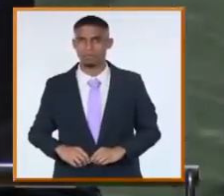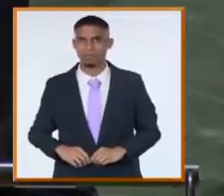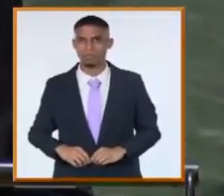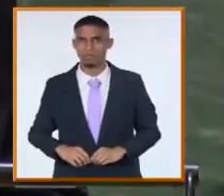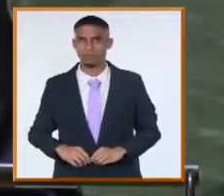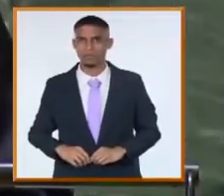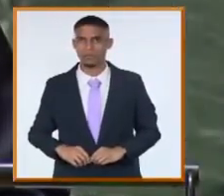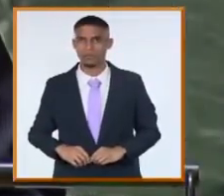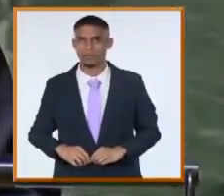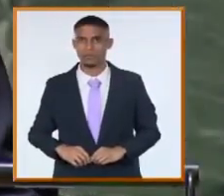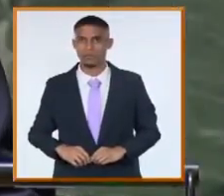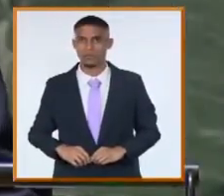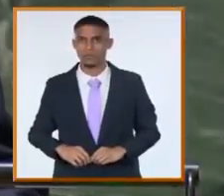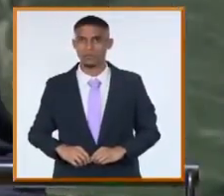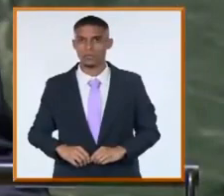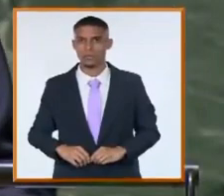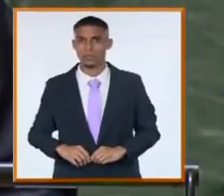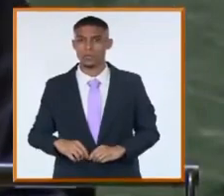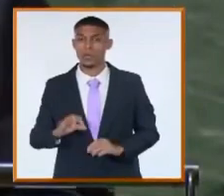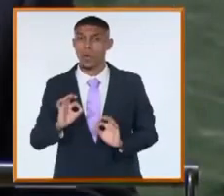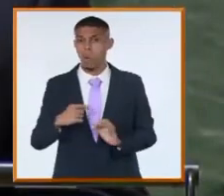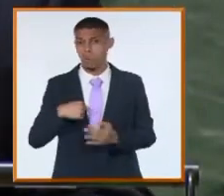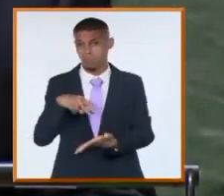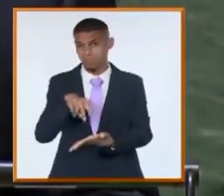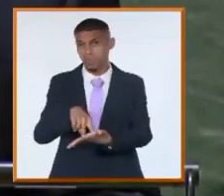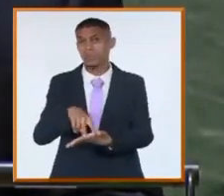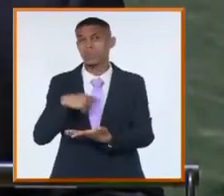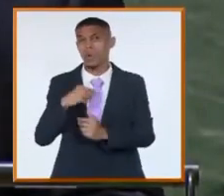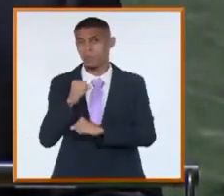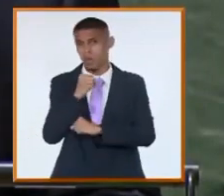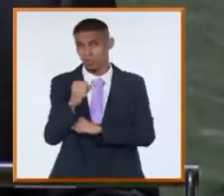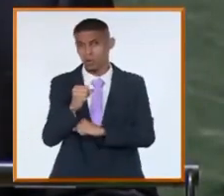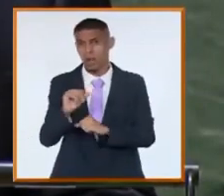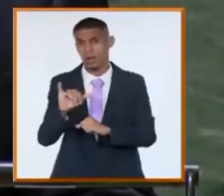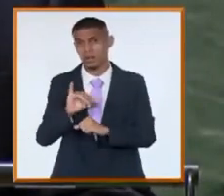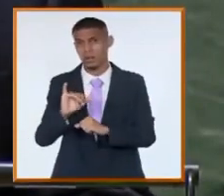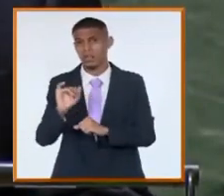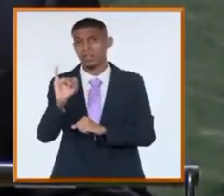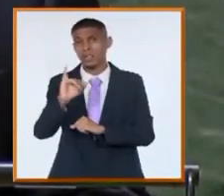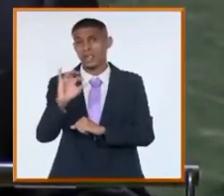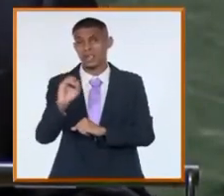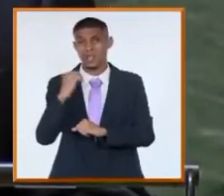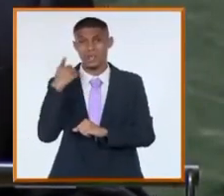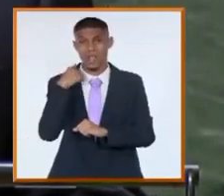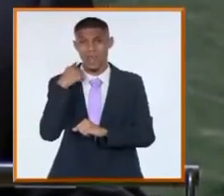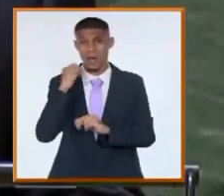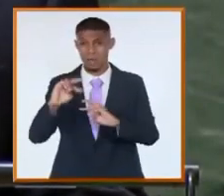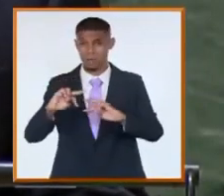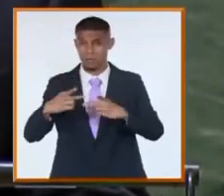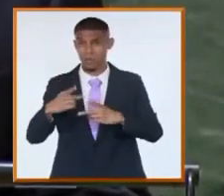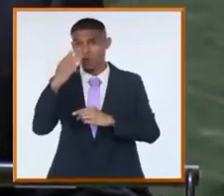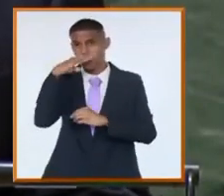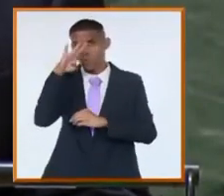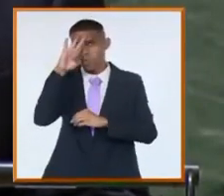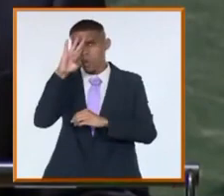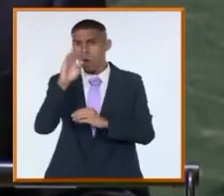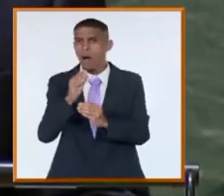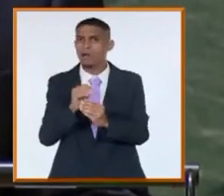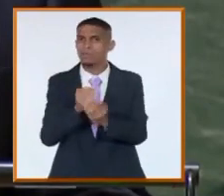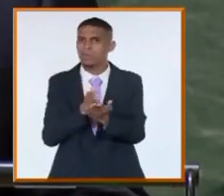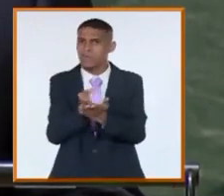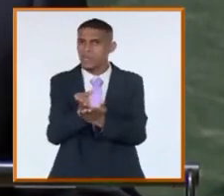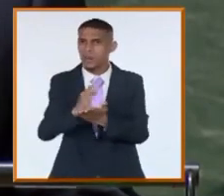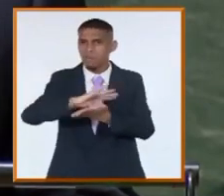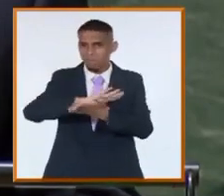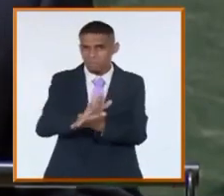esta Tribuna mundial sin denunciar otra vez más que hace 60 años Cuba sufre un bloqueo económico